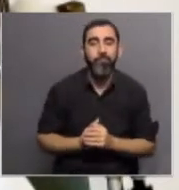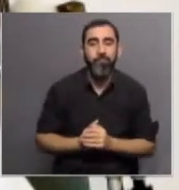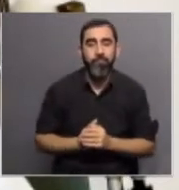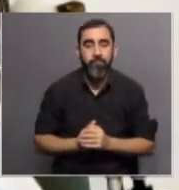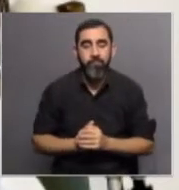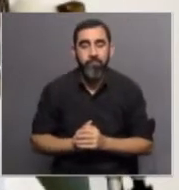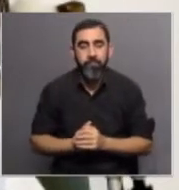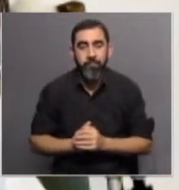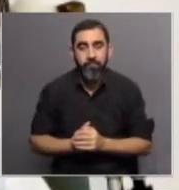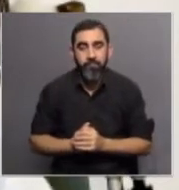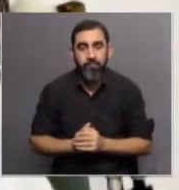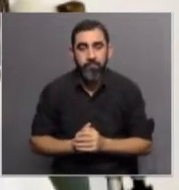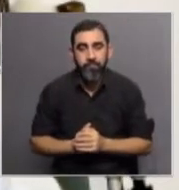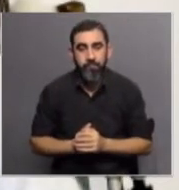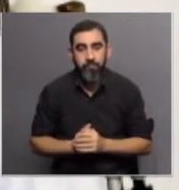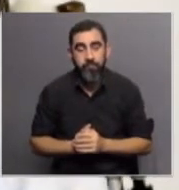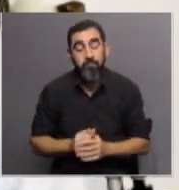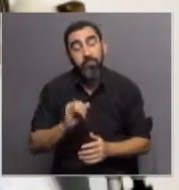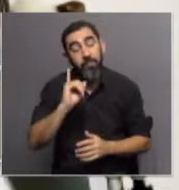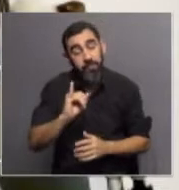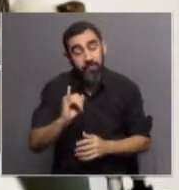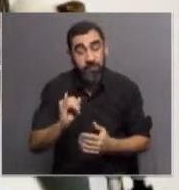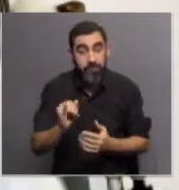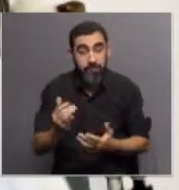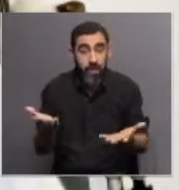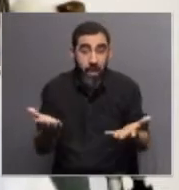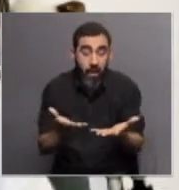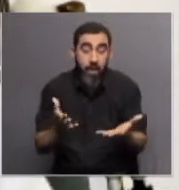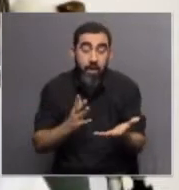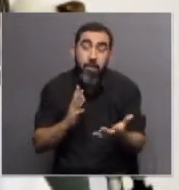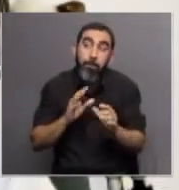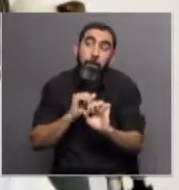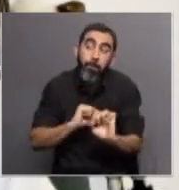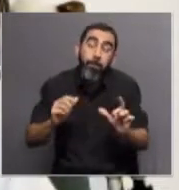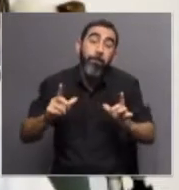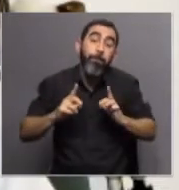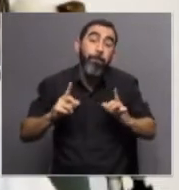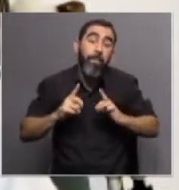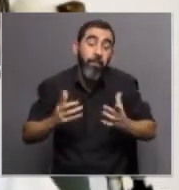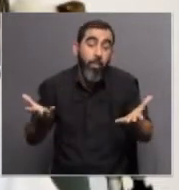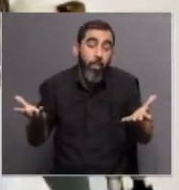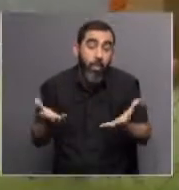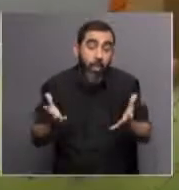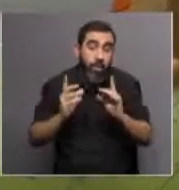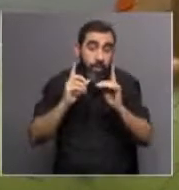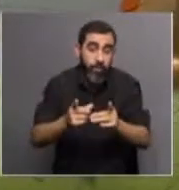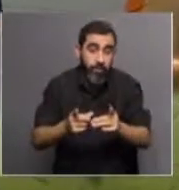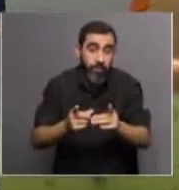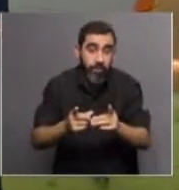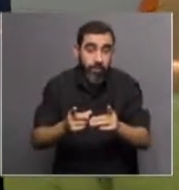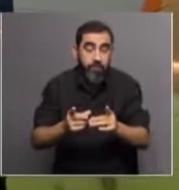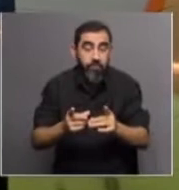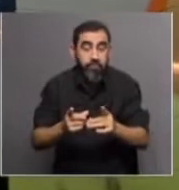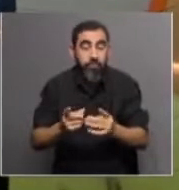buena noticia. Pero sí, estamos con una perspectiva además que tenemos una proporción